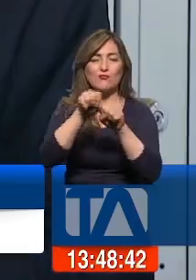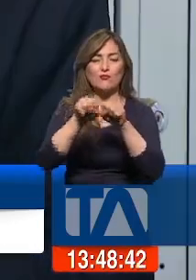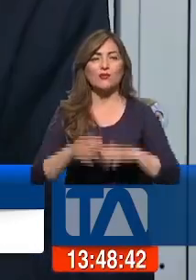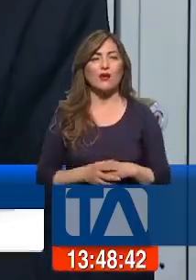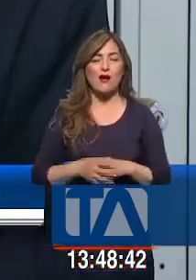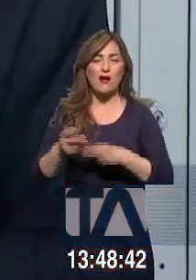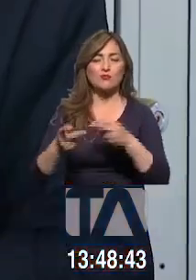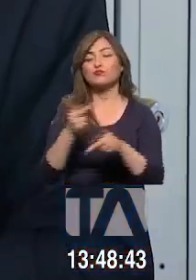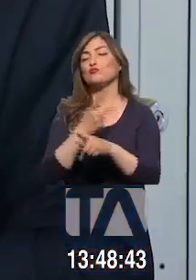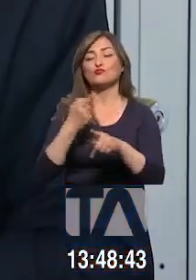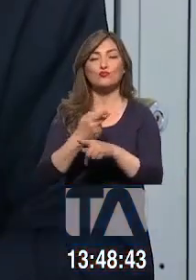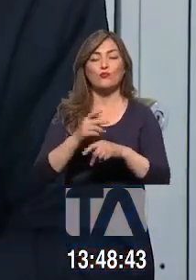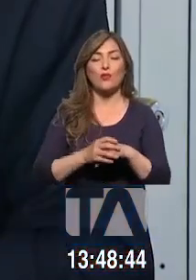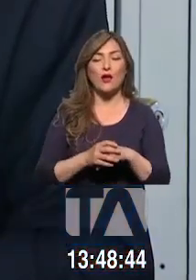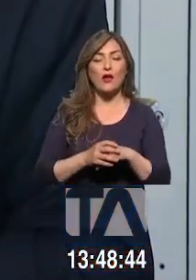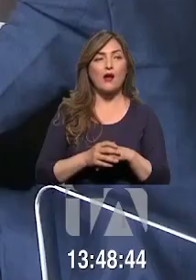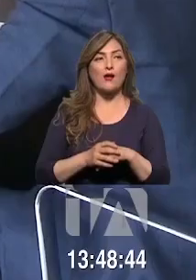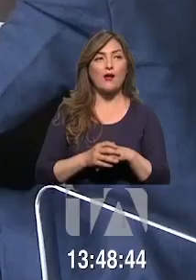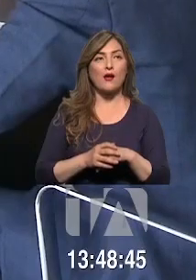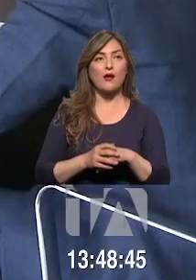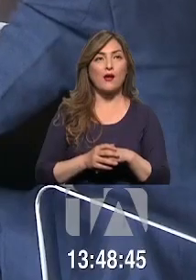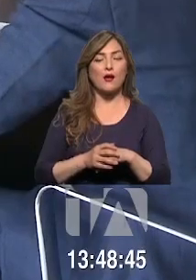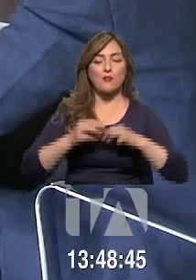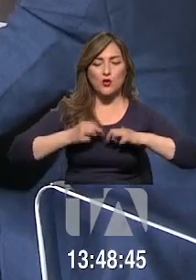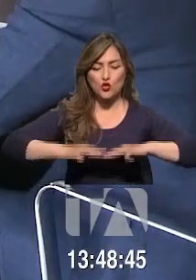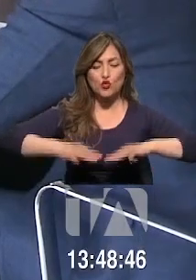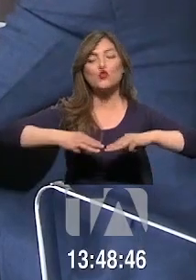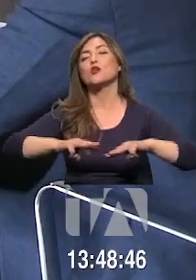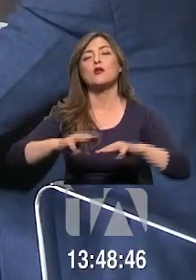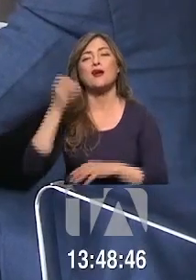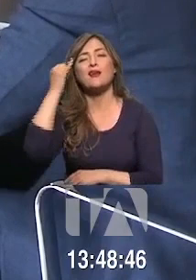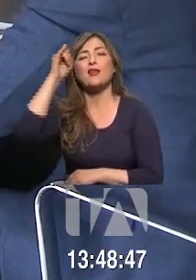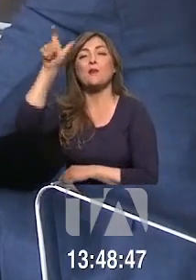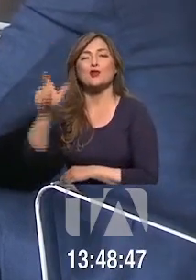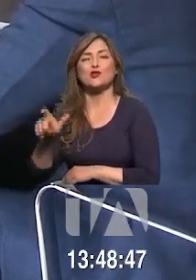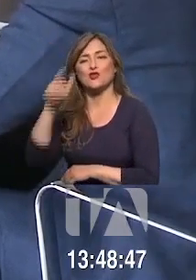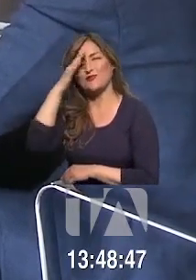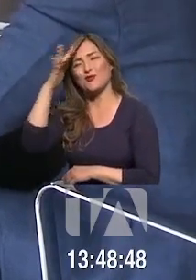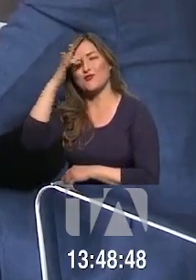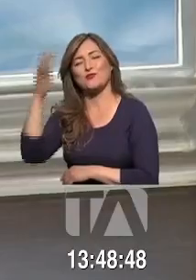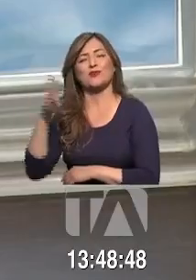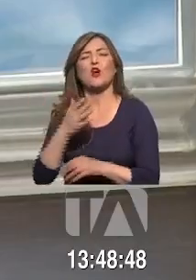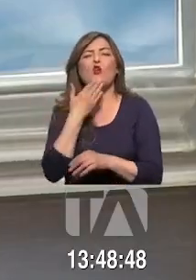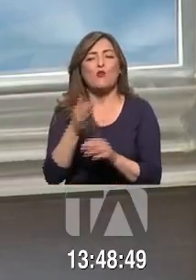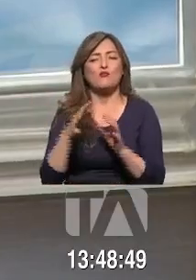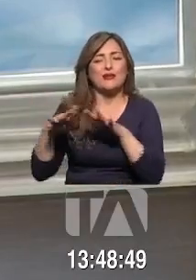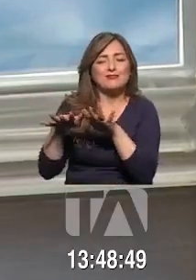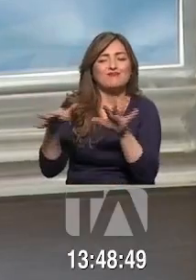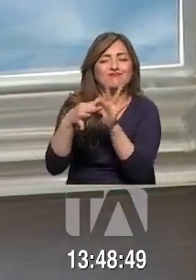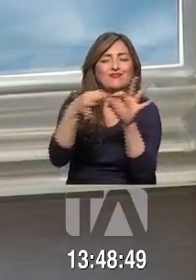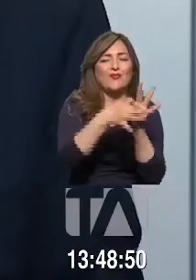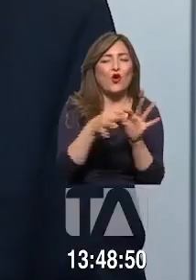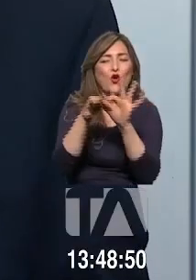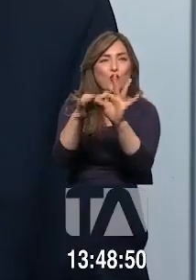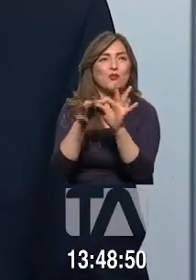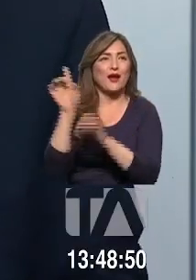sostenibilidad. Esta metodología creada por Ed Morrison es una disciplina que actúa mediante estrategia de redes de colaboración. Así lo explica su